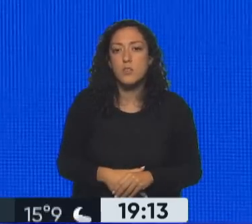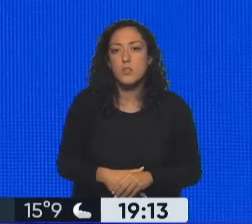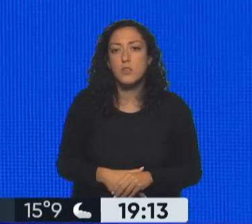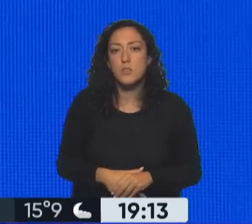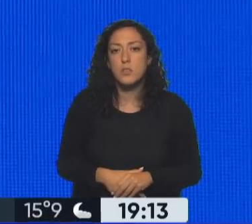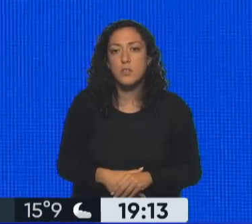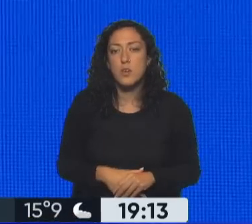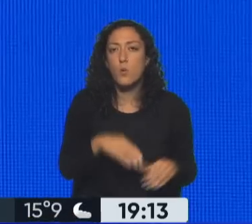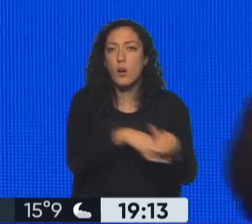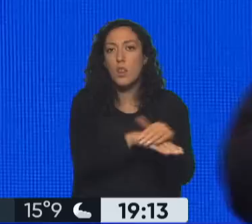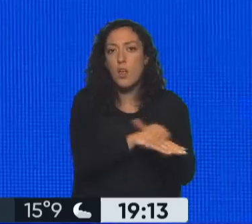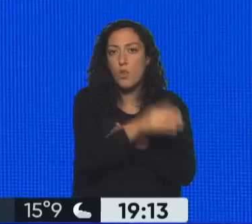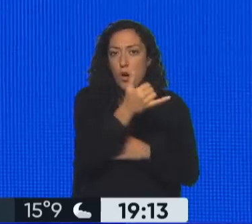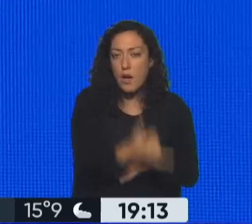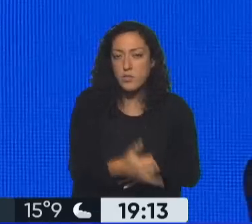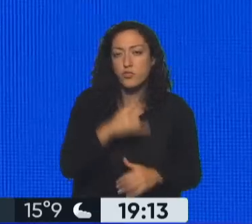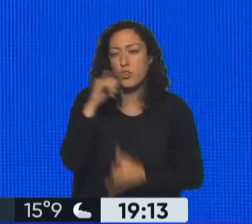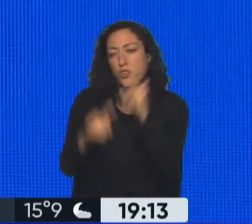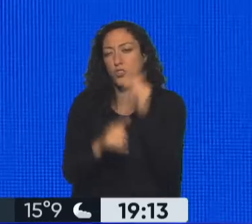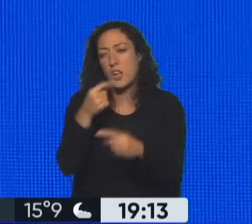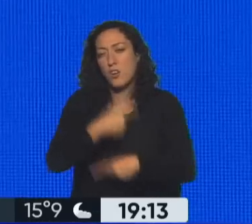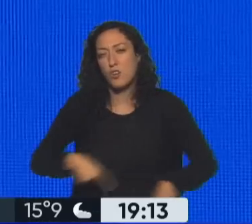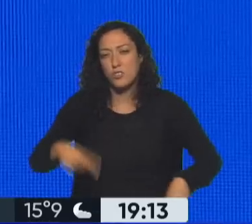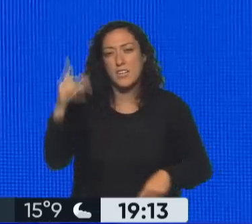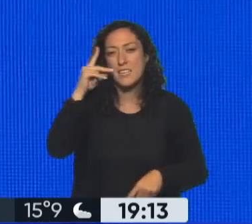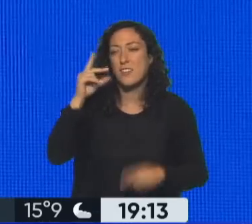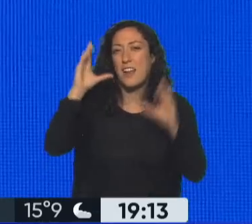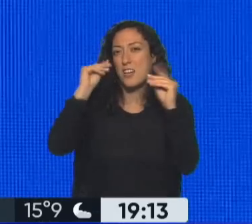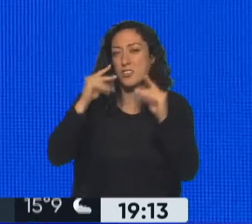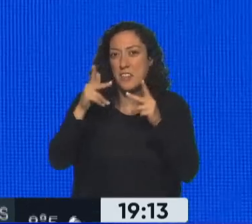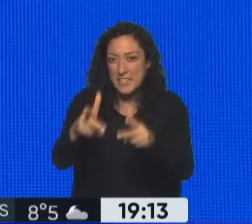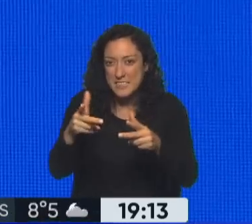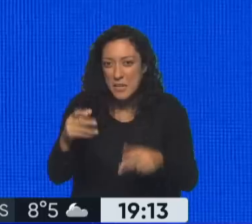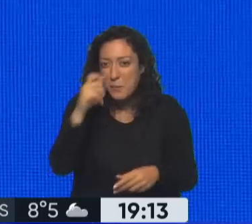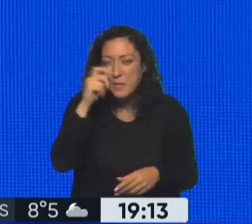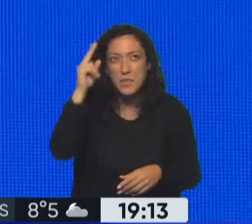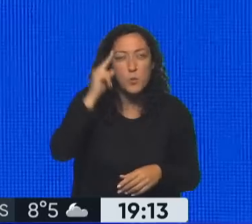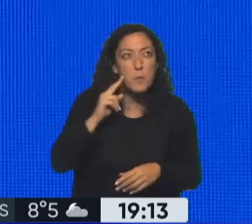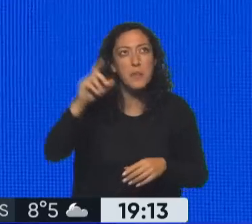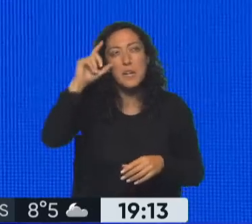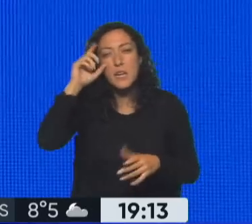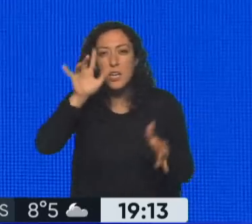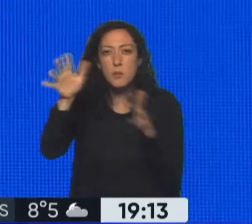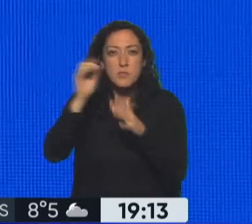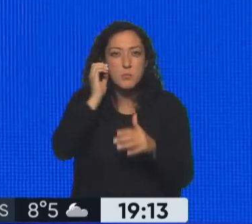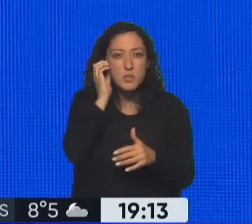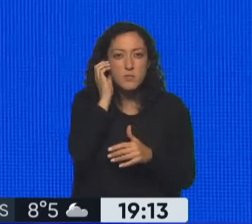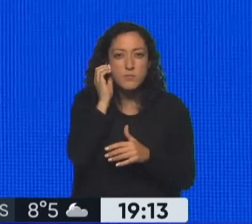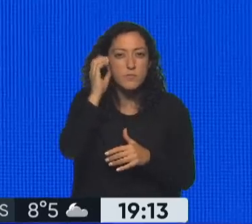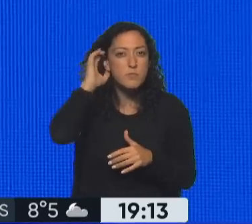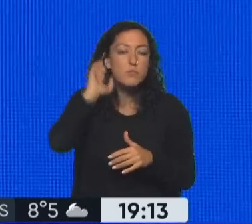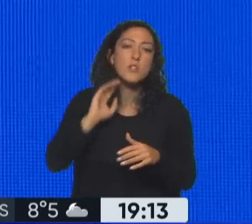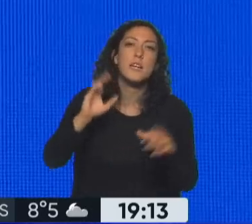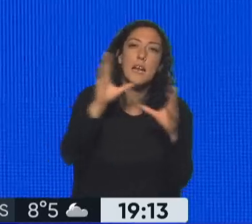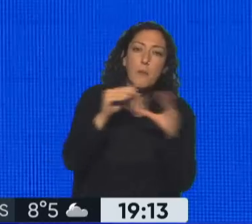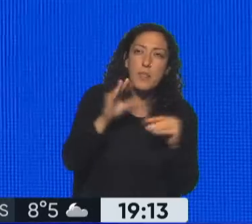Bueno, yo no quiero ni contarles las cosas que dijo Néstor esa noche, creo que fue la noche del 29 de enero. Ya habíamos pasado Nochebuena